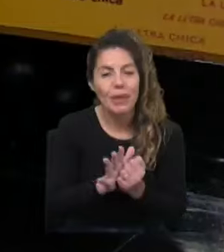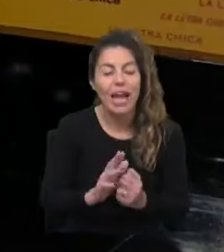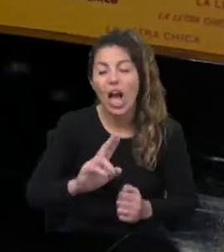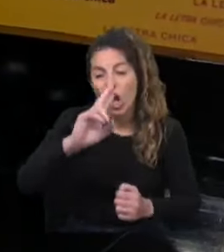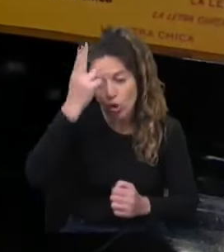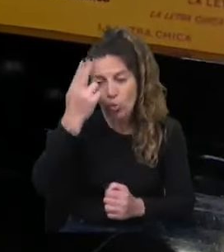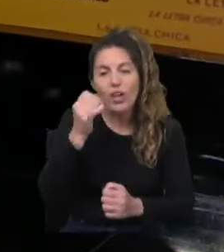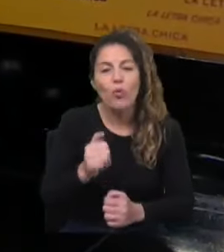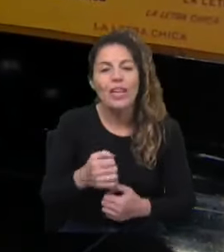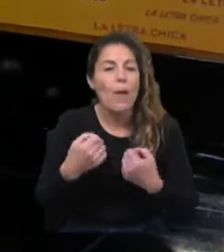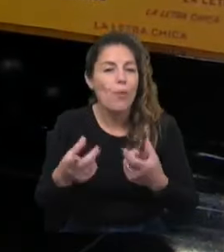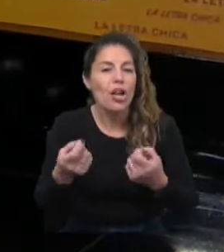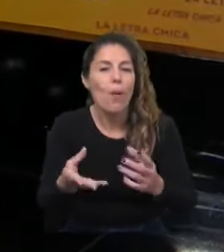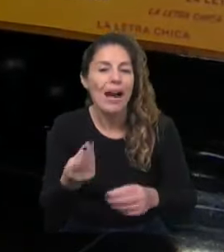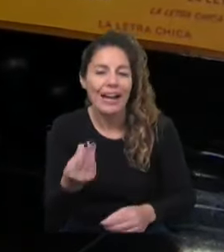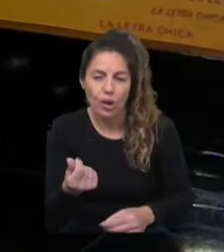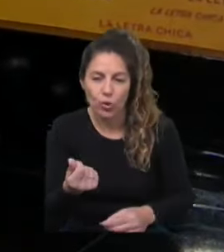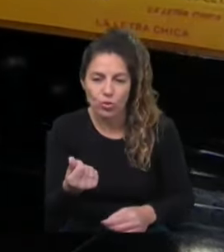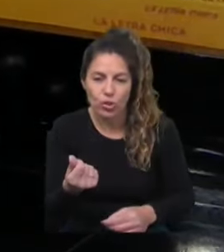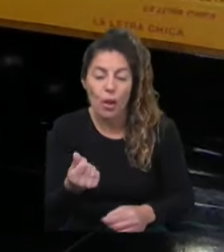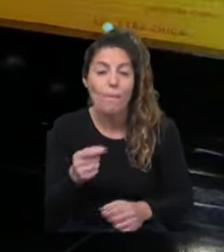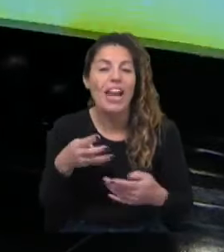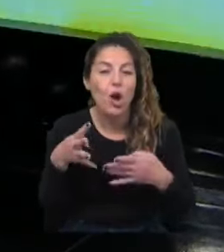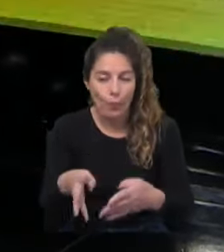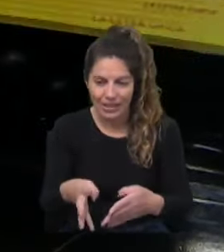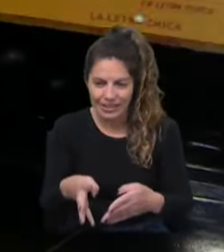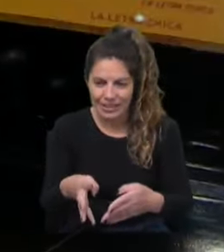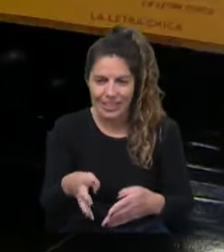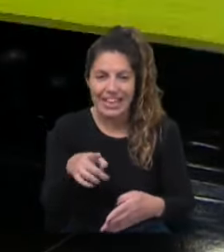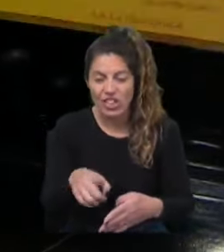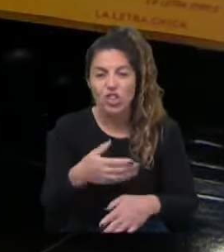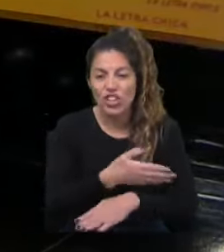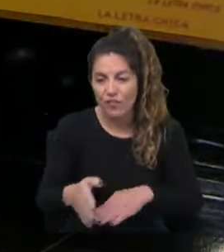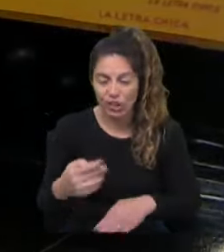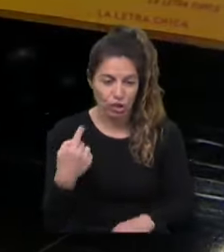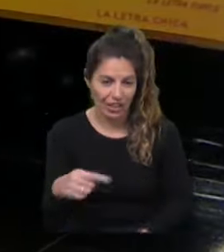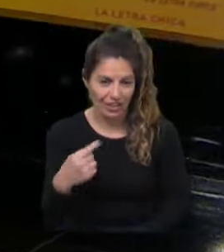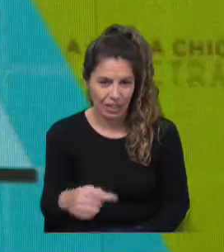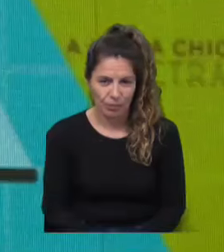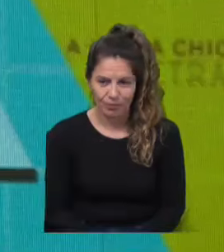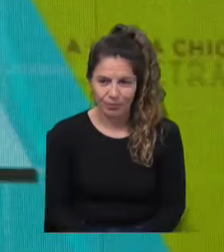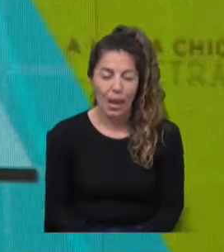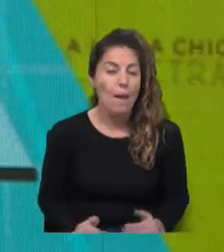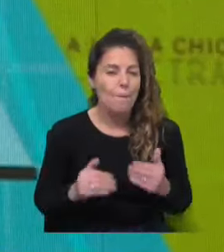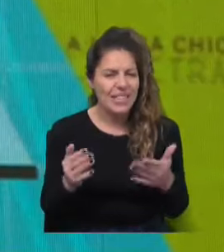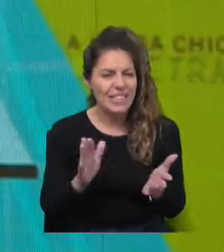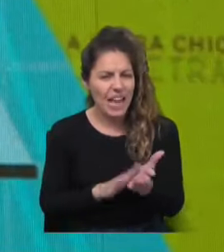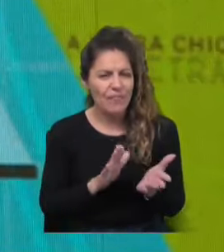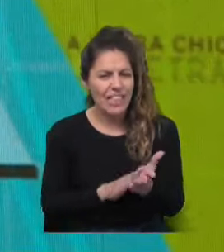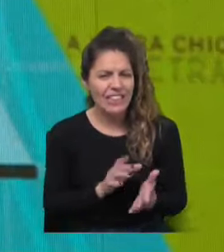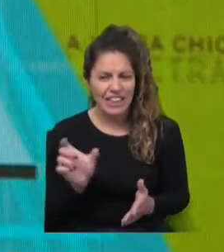Uruguay hubiera volcado más recursos para combatir esos efectos negativos. Más allá de las evidentes